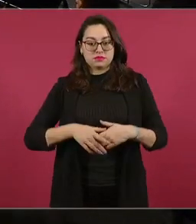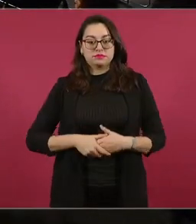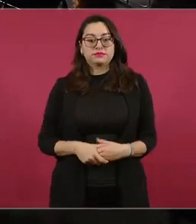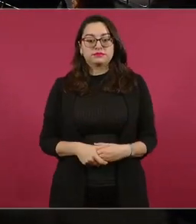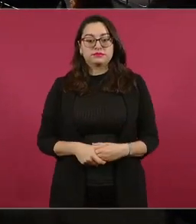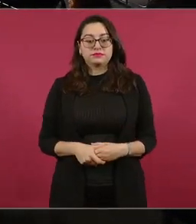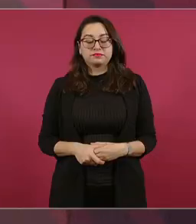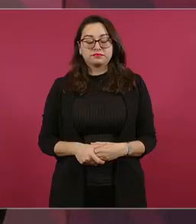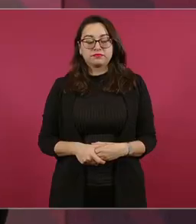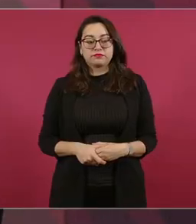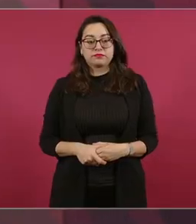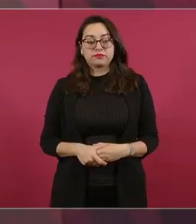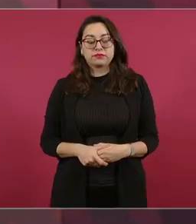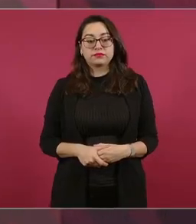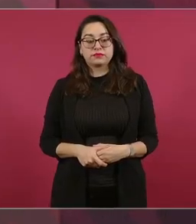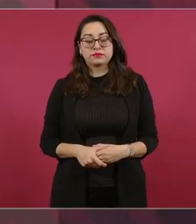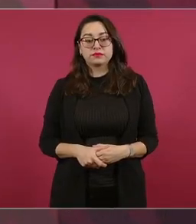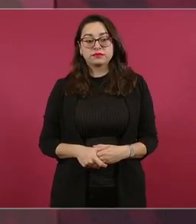visión